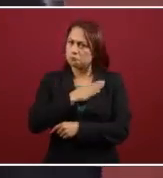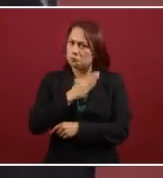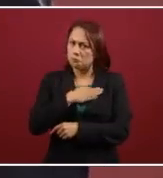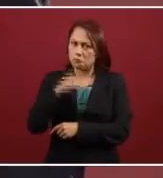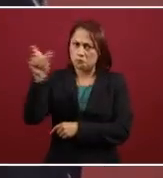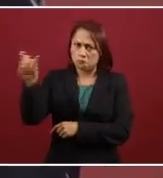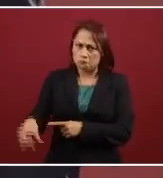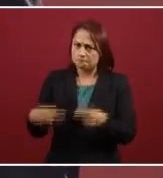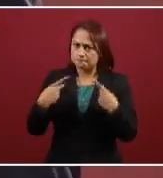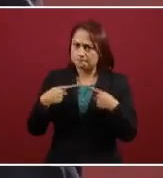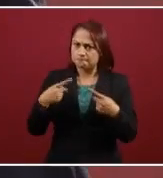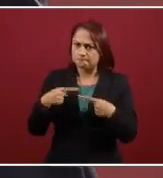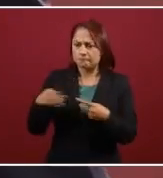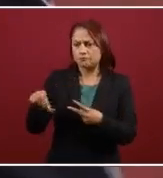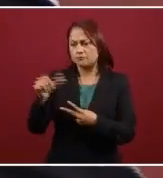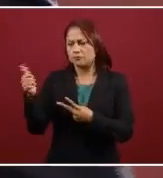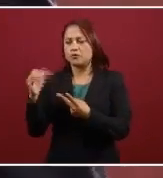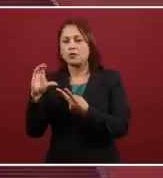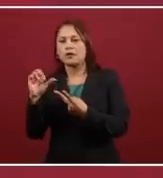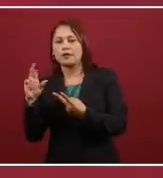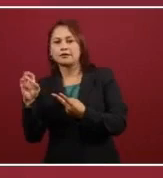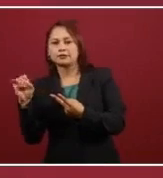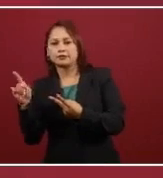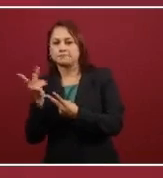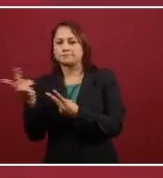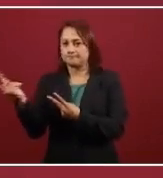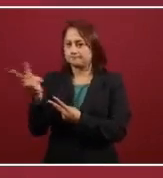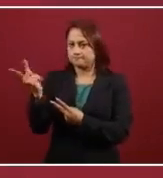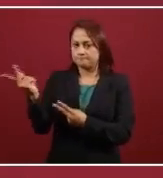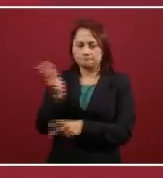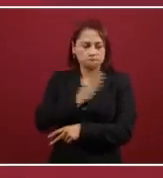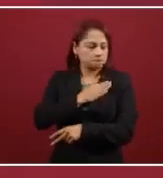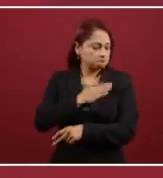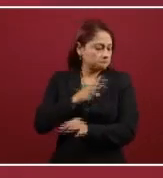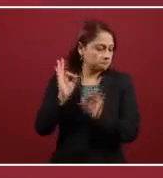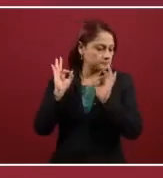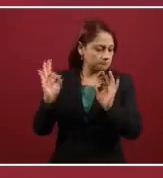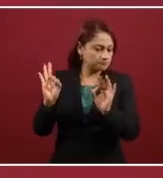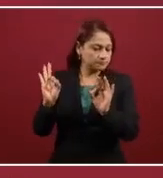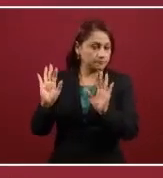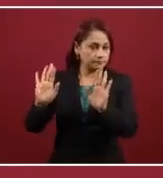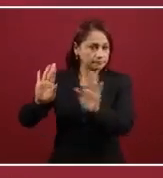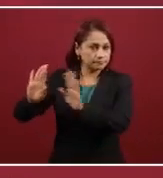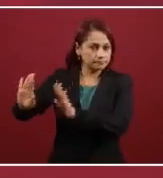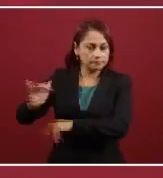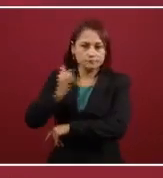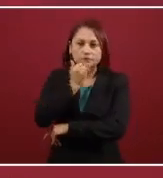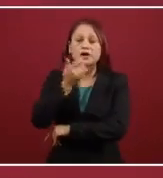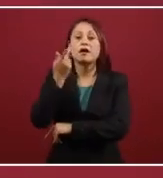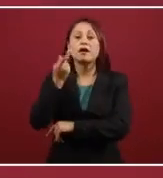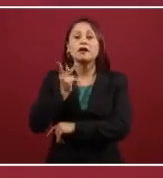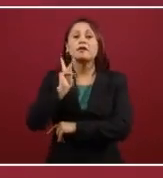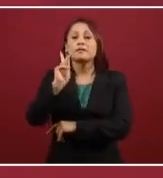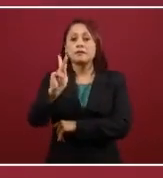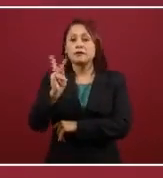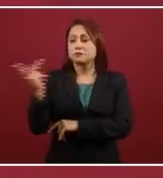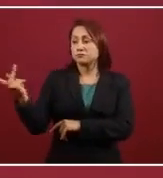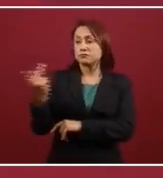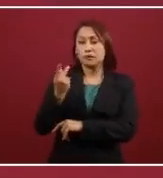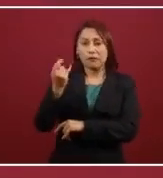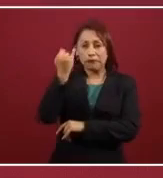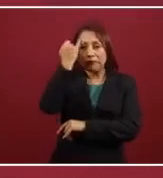el Carstens, pero tenemos concepciones distintas. O